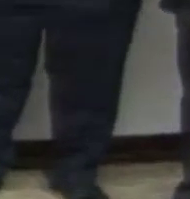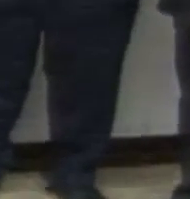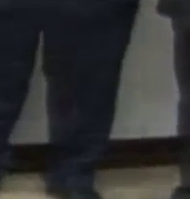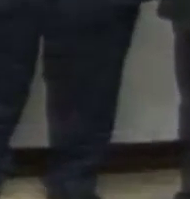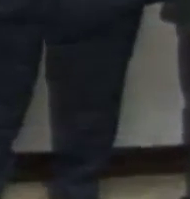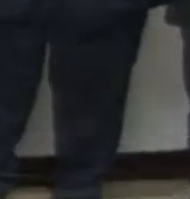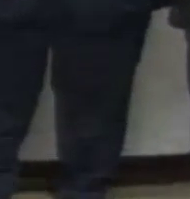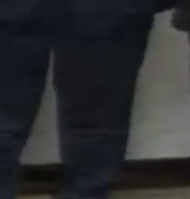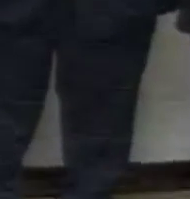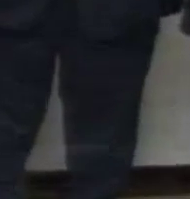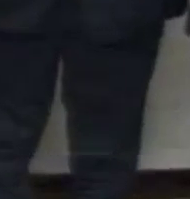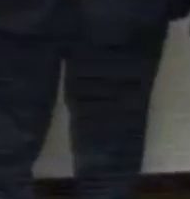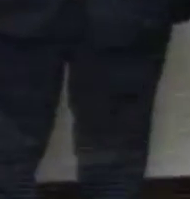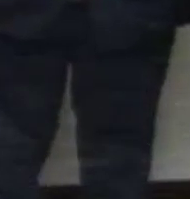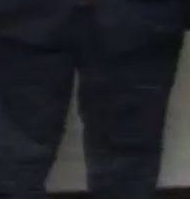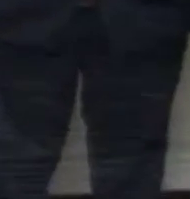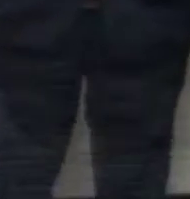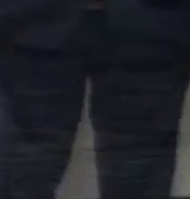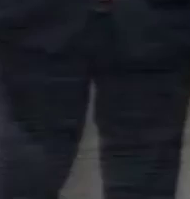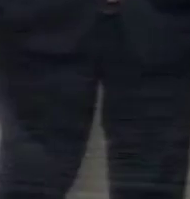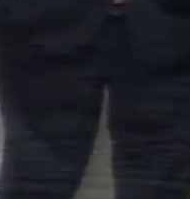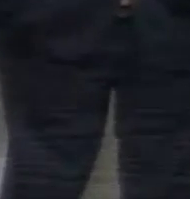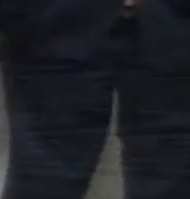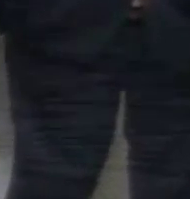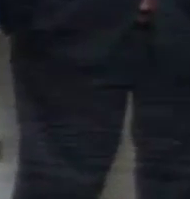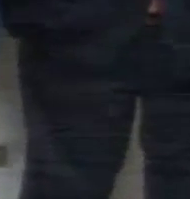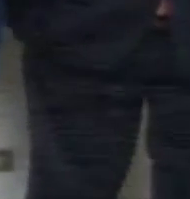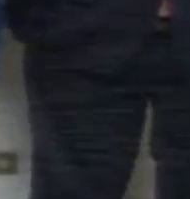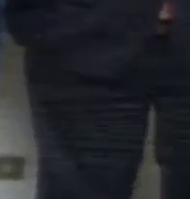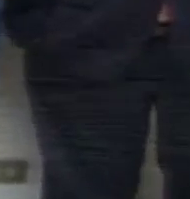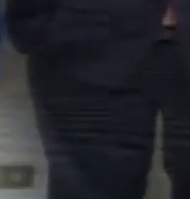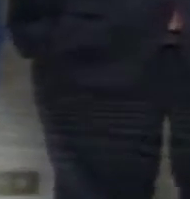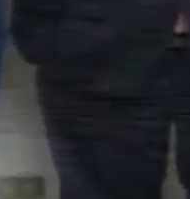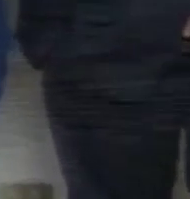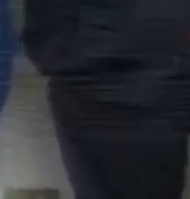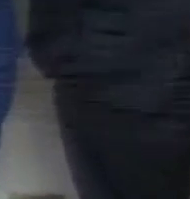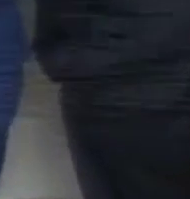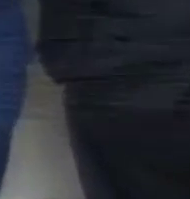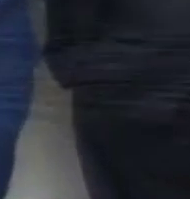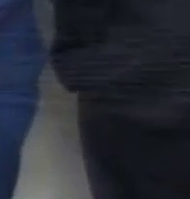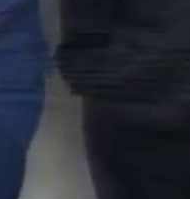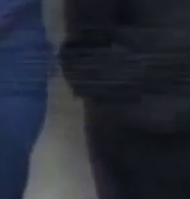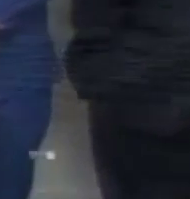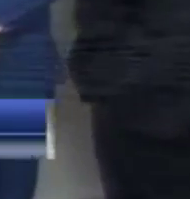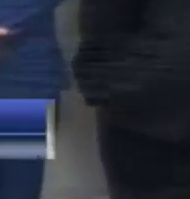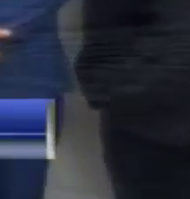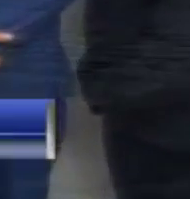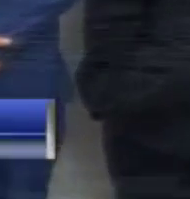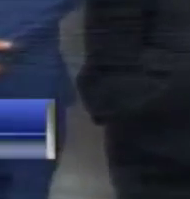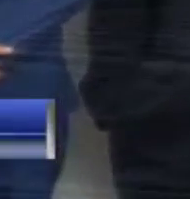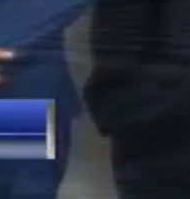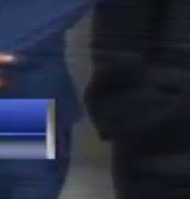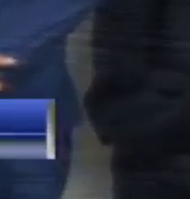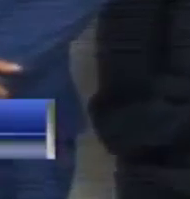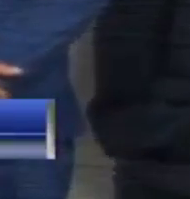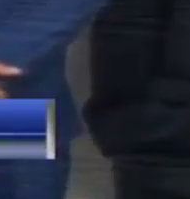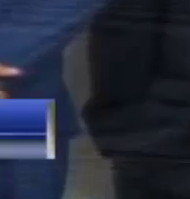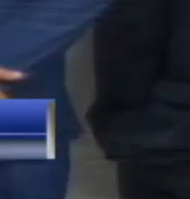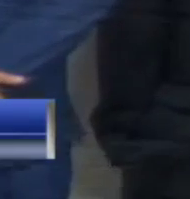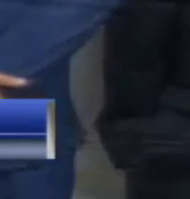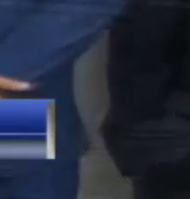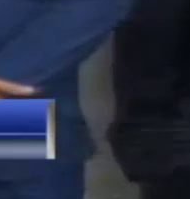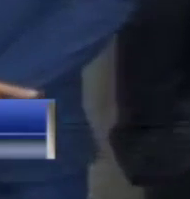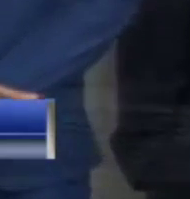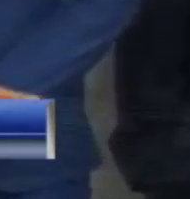gobierno, diputado Norman Quijano. Bueno, muchísimas gracias, ministro, y el resto de autoridades de su cartera que lo